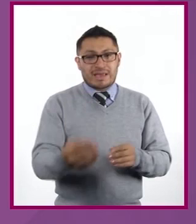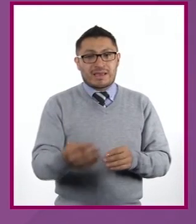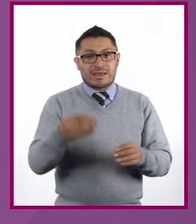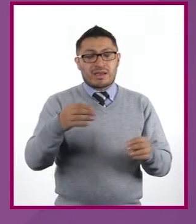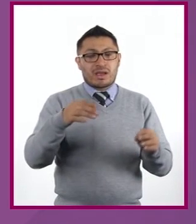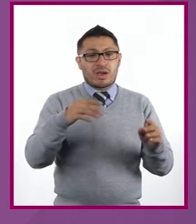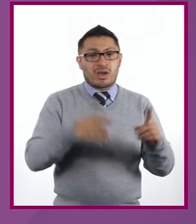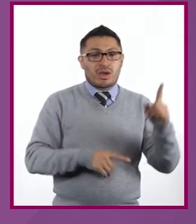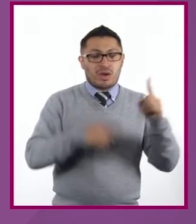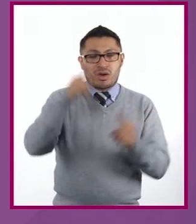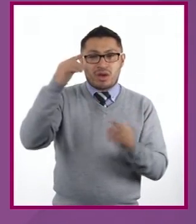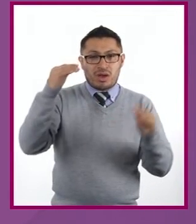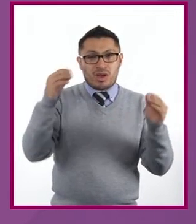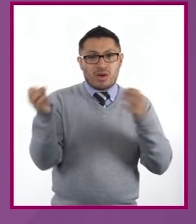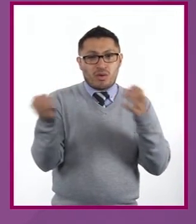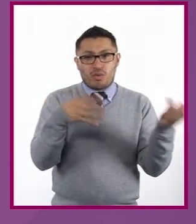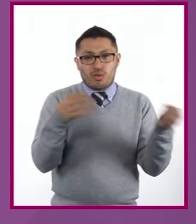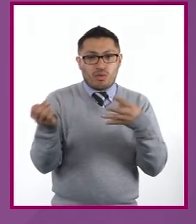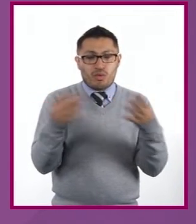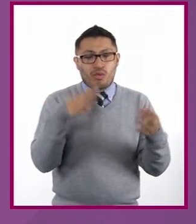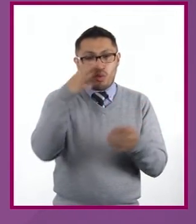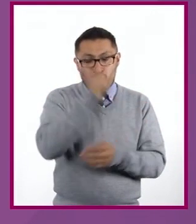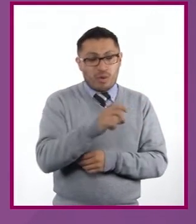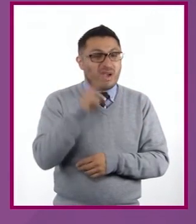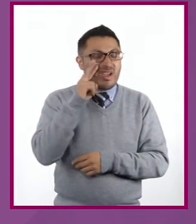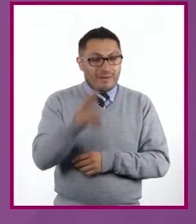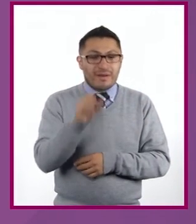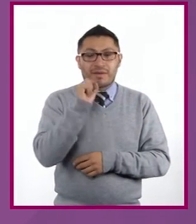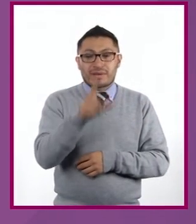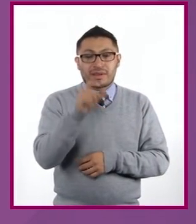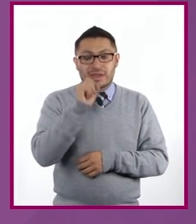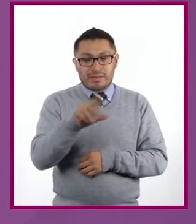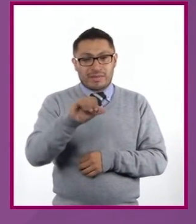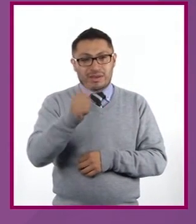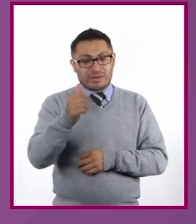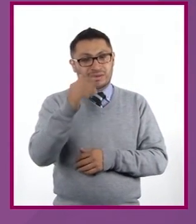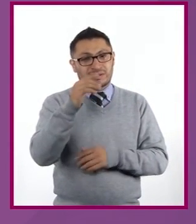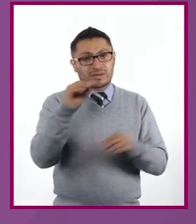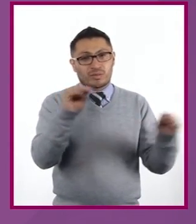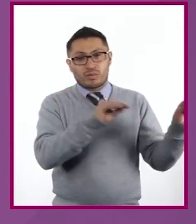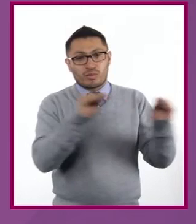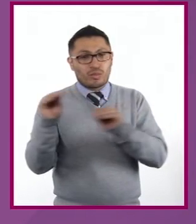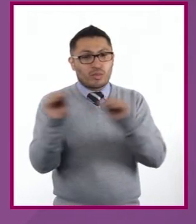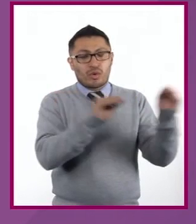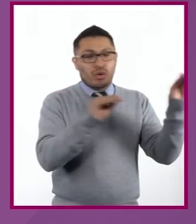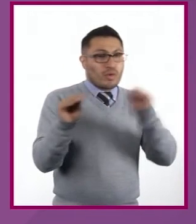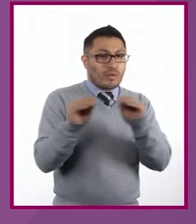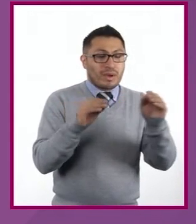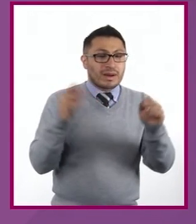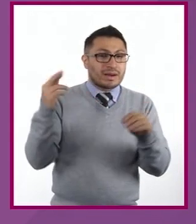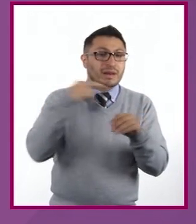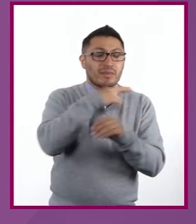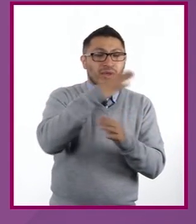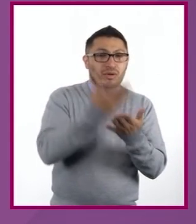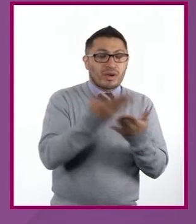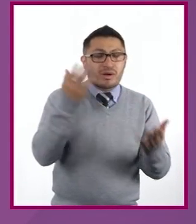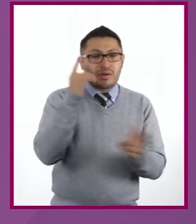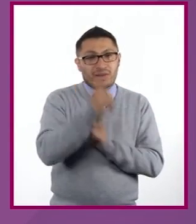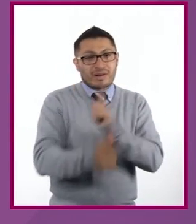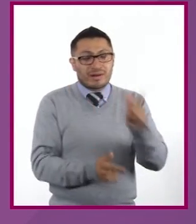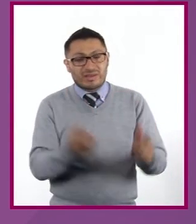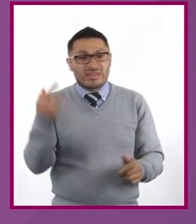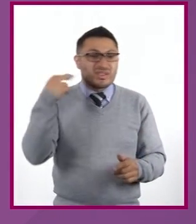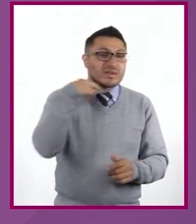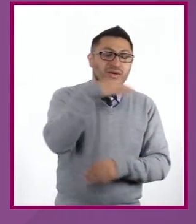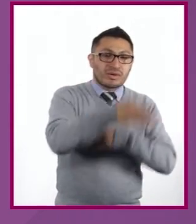el flujo de calor y como puedes ver, también las partículas que se movían más ahora se mueven más lento. Pronto todas